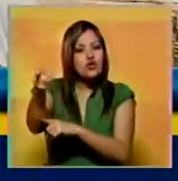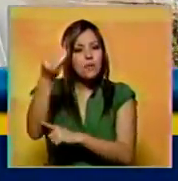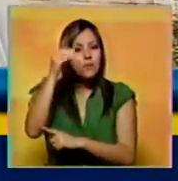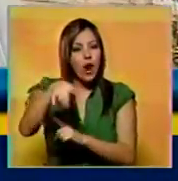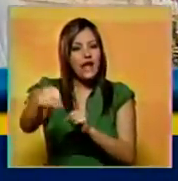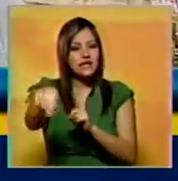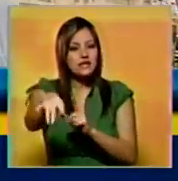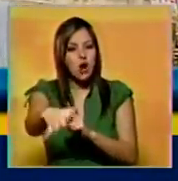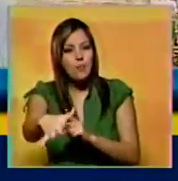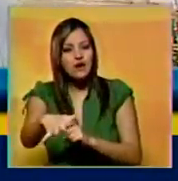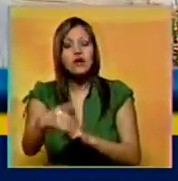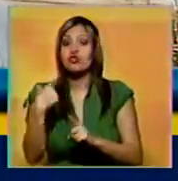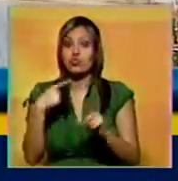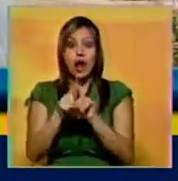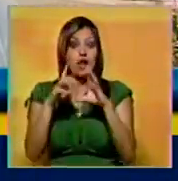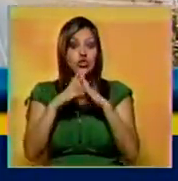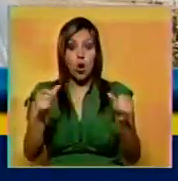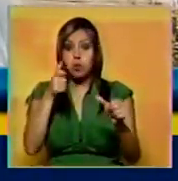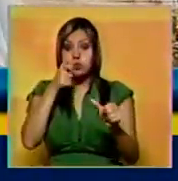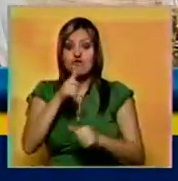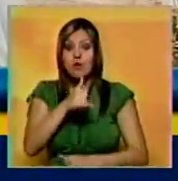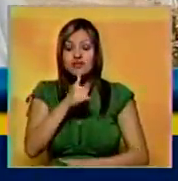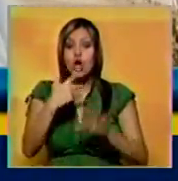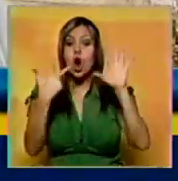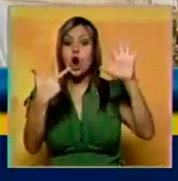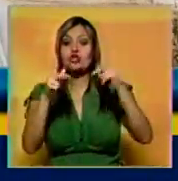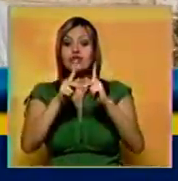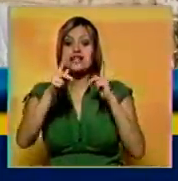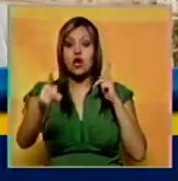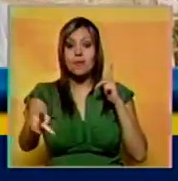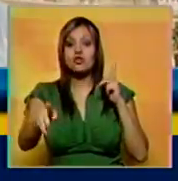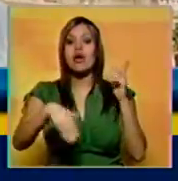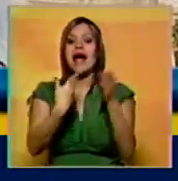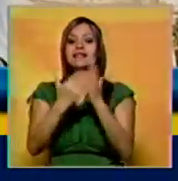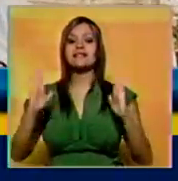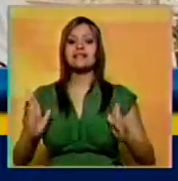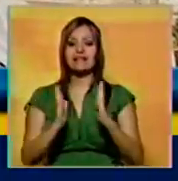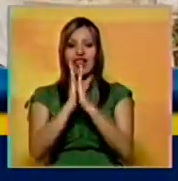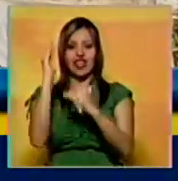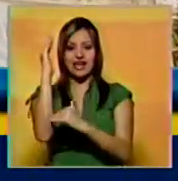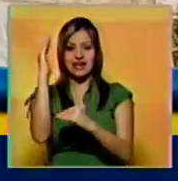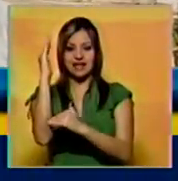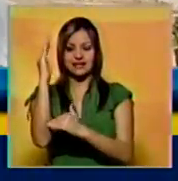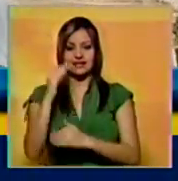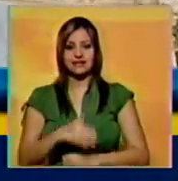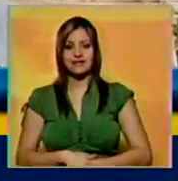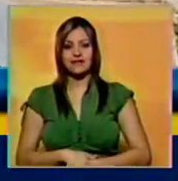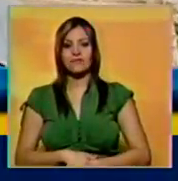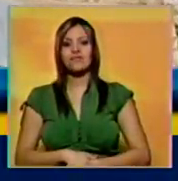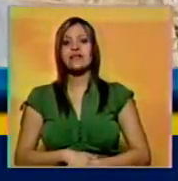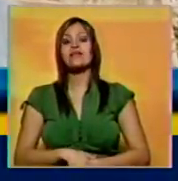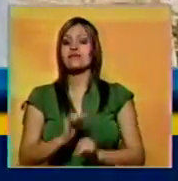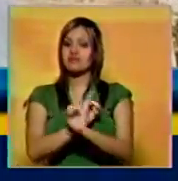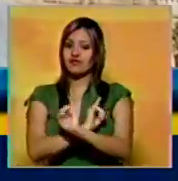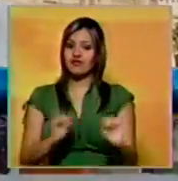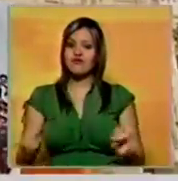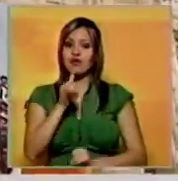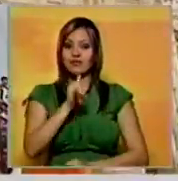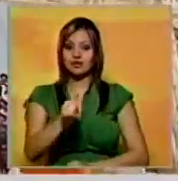supuesto siguiendo todo ese trayecto de casi 8 km que la lleva a la santa iglesia catedral por ahora Nos despedimos desde acá desde Santa